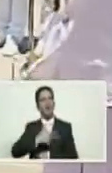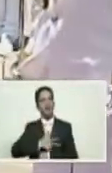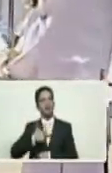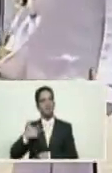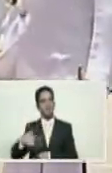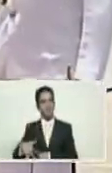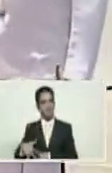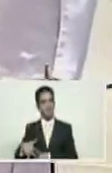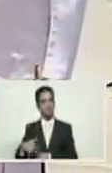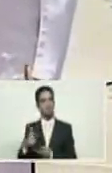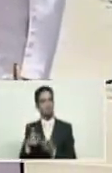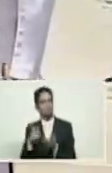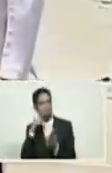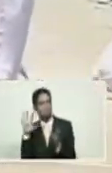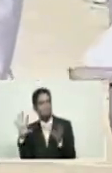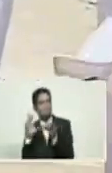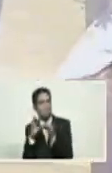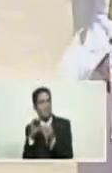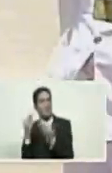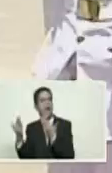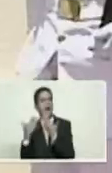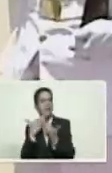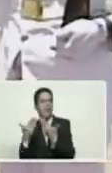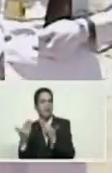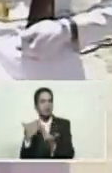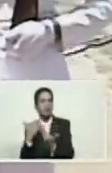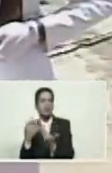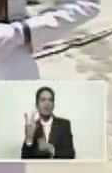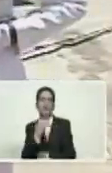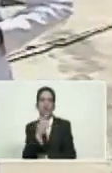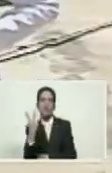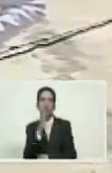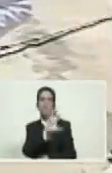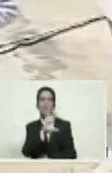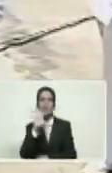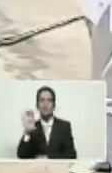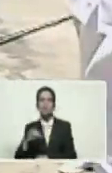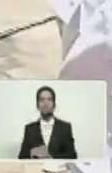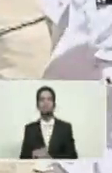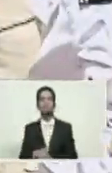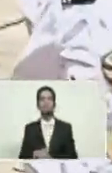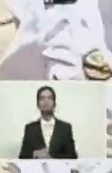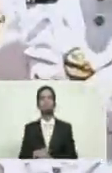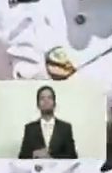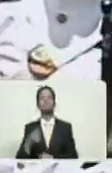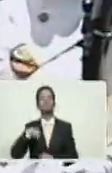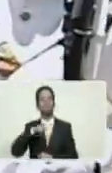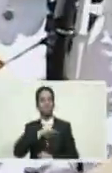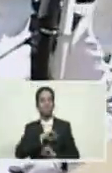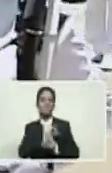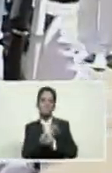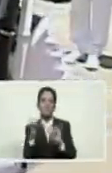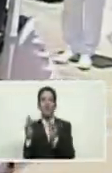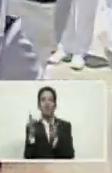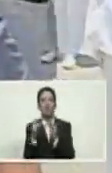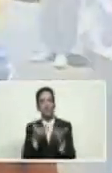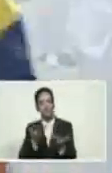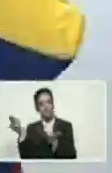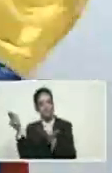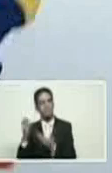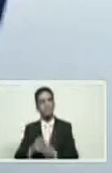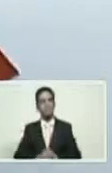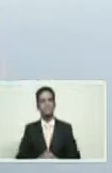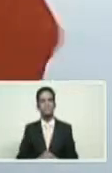Popular China para afianzar las relaciones estratégicas entre ambas naciones. Con estas imágenes retornamos el contacto a los estudios.